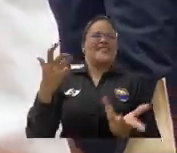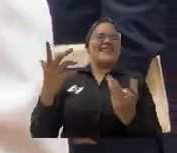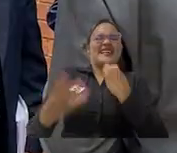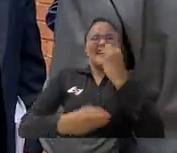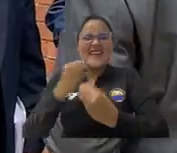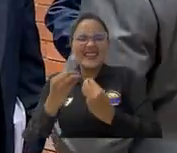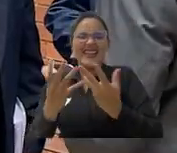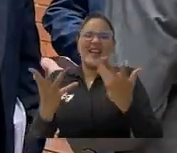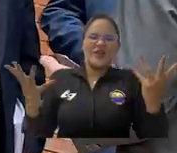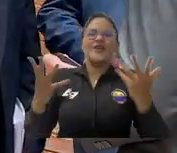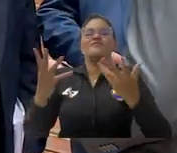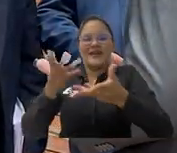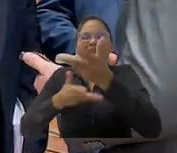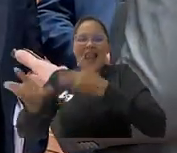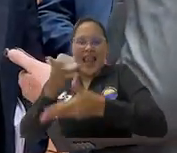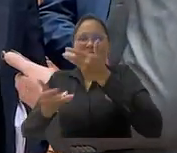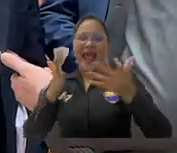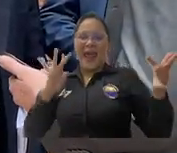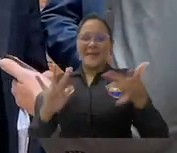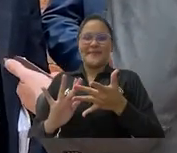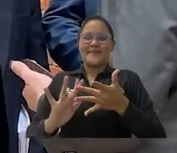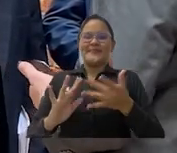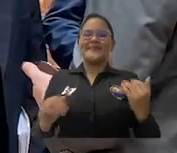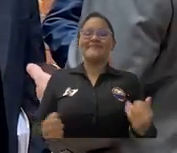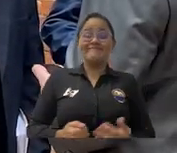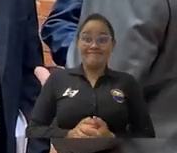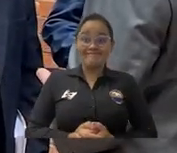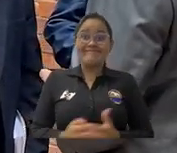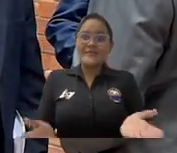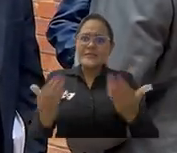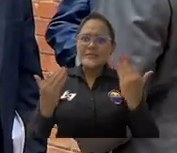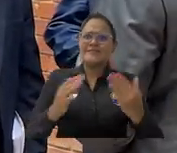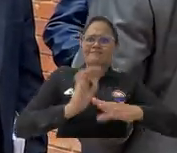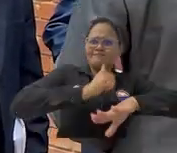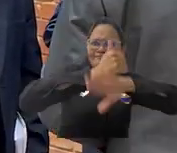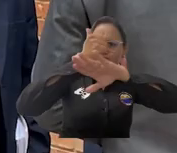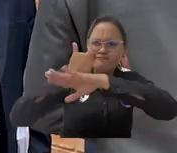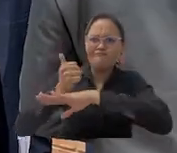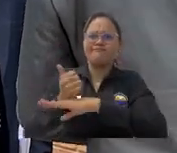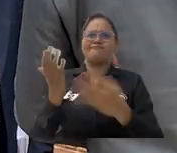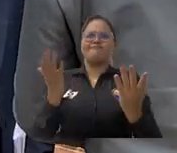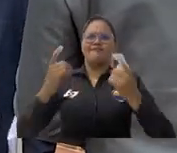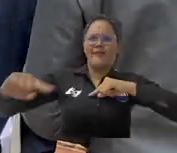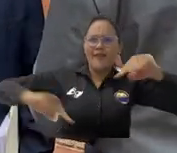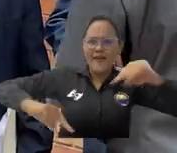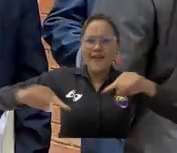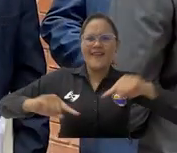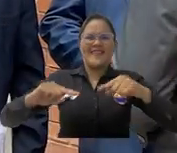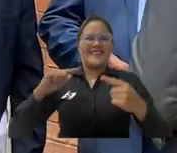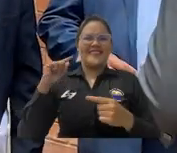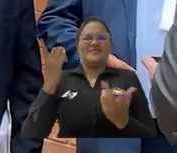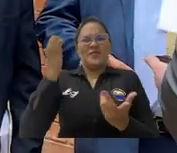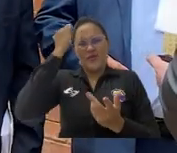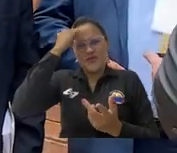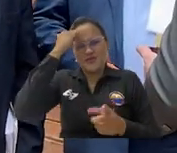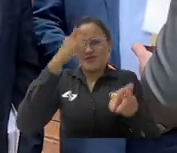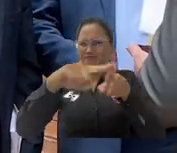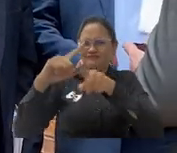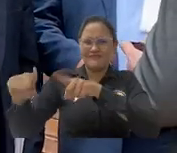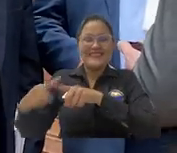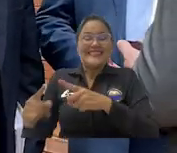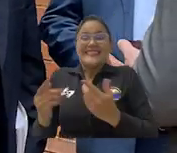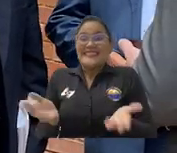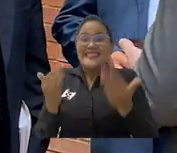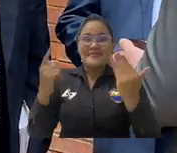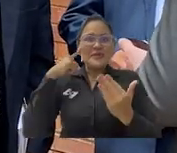Mi gratitud a la Universidad de Magdalena, a su rector, a todo el cuerpo docente y administrativo por ser parte de este sueño de la Red